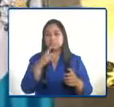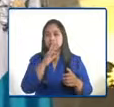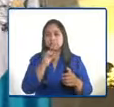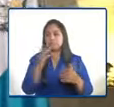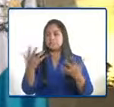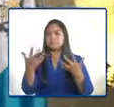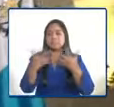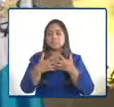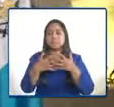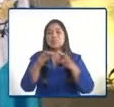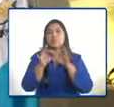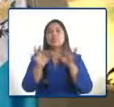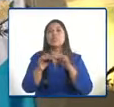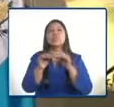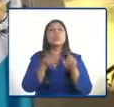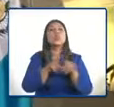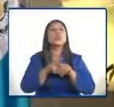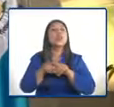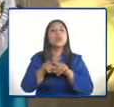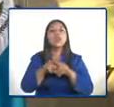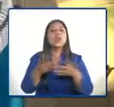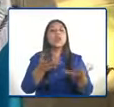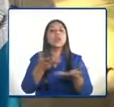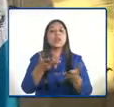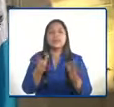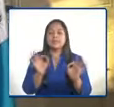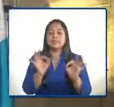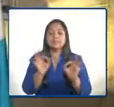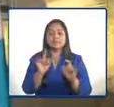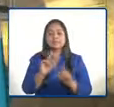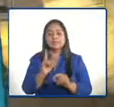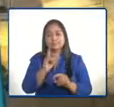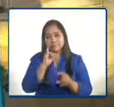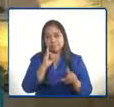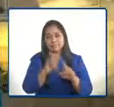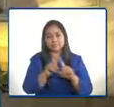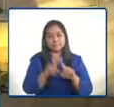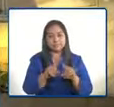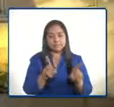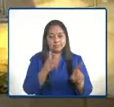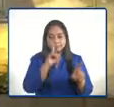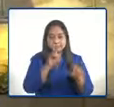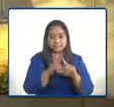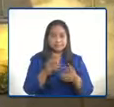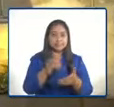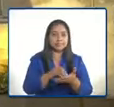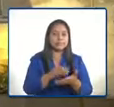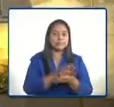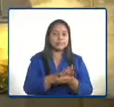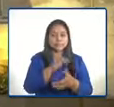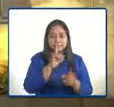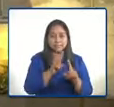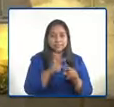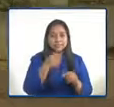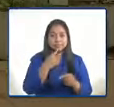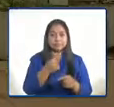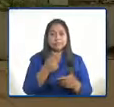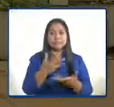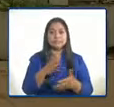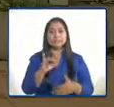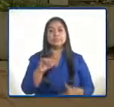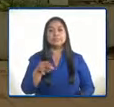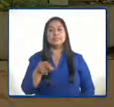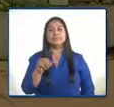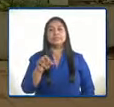atender de la misma manera. La siguiente fase es la fase de implementación, donde estos equipos multidisciplinarios del INAP